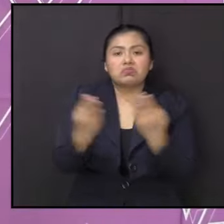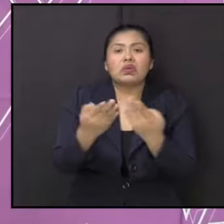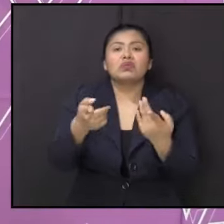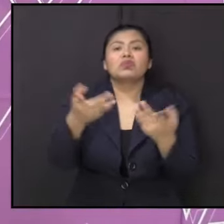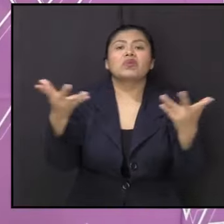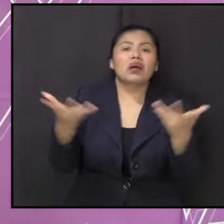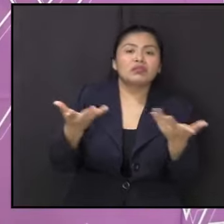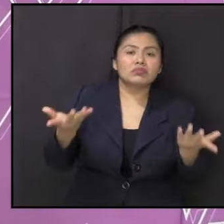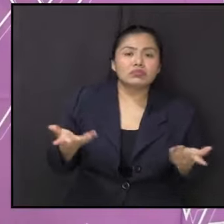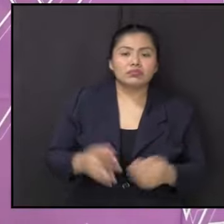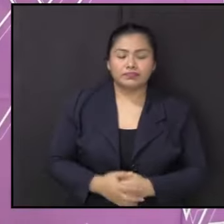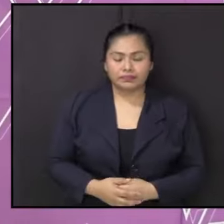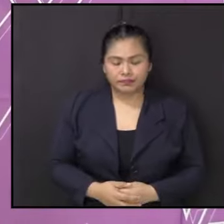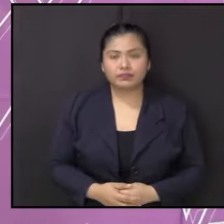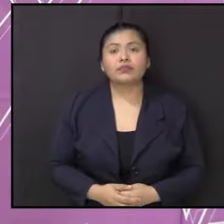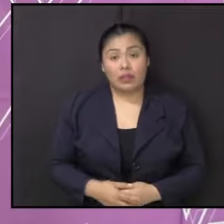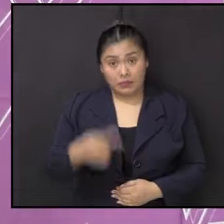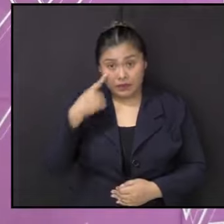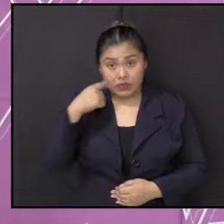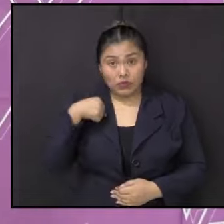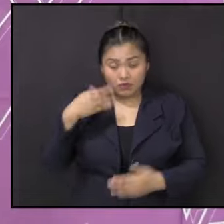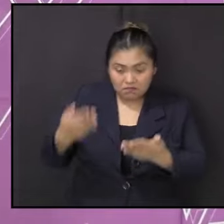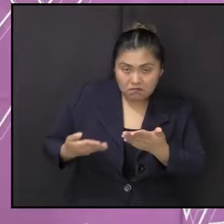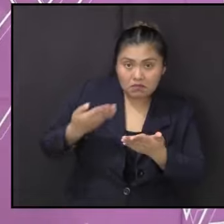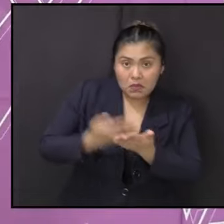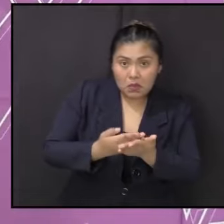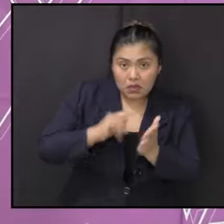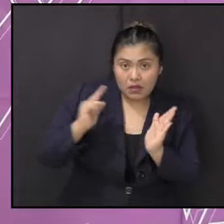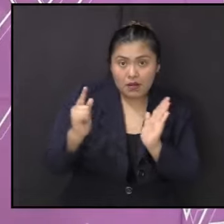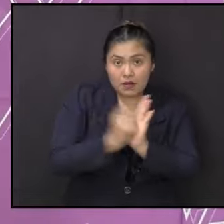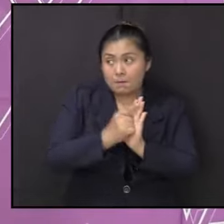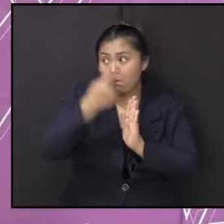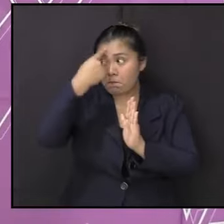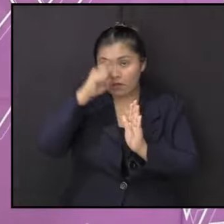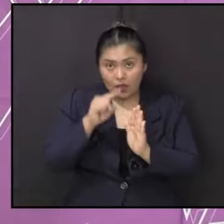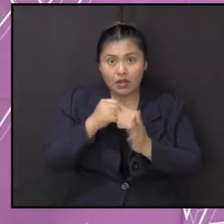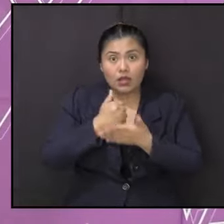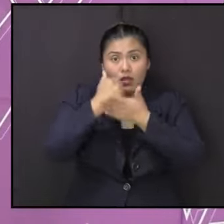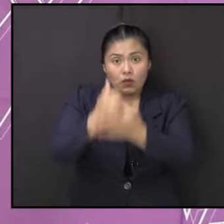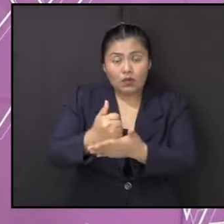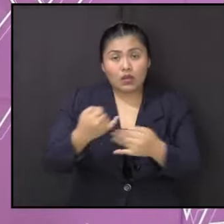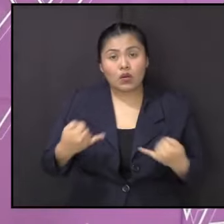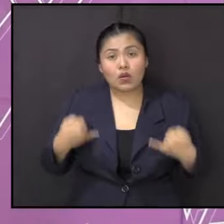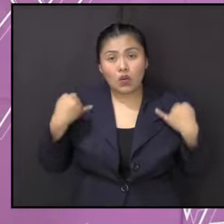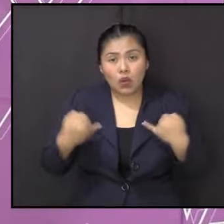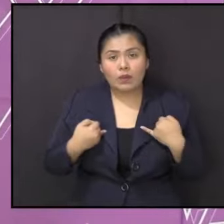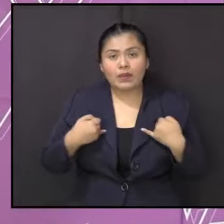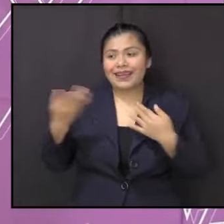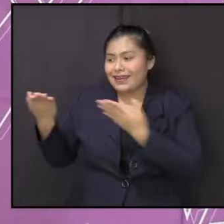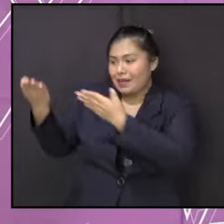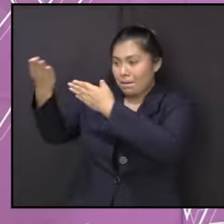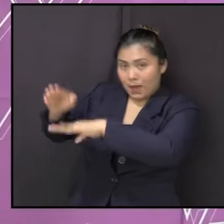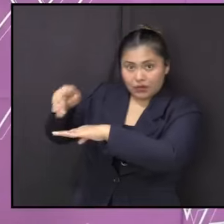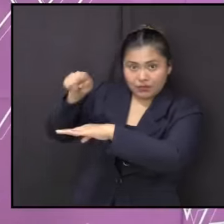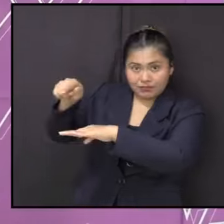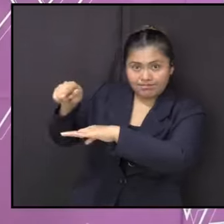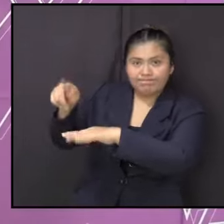dar una iniciativa de ley para que se le ayude a los jóvenes a través de algún préstamo bancario con bajos